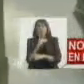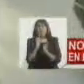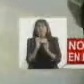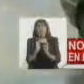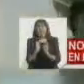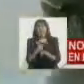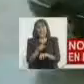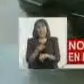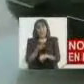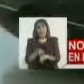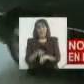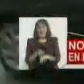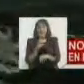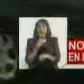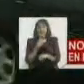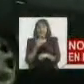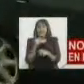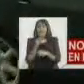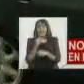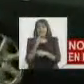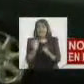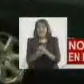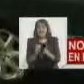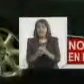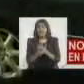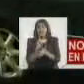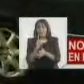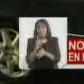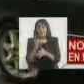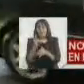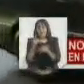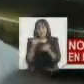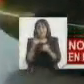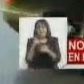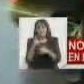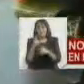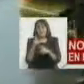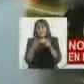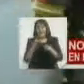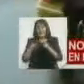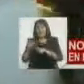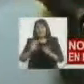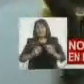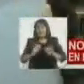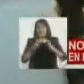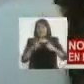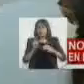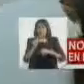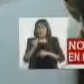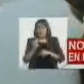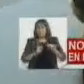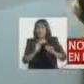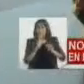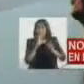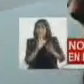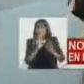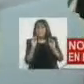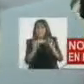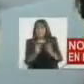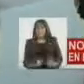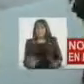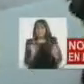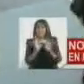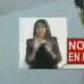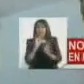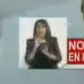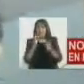estrategia nacional en este caso, que obviamente tiene varios escenarios. Este es uno de los escenarios, quizás el más importante,